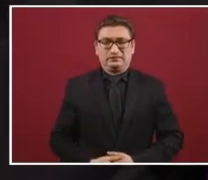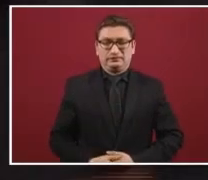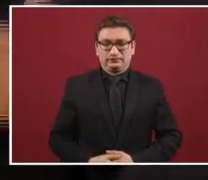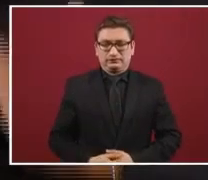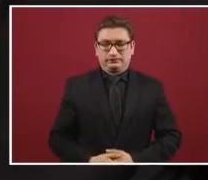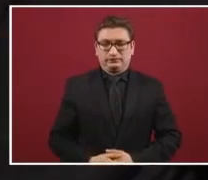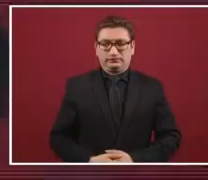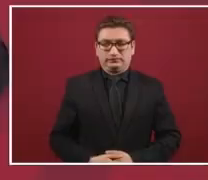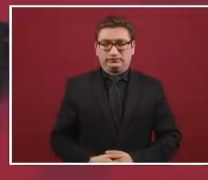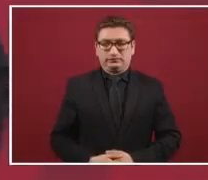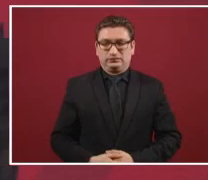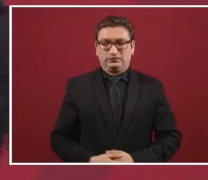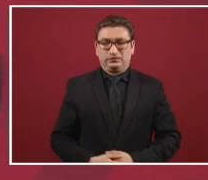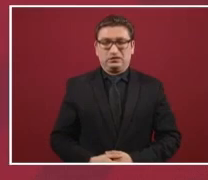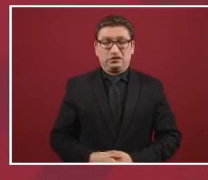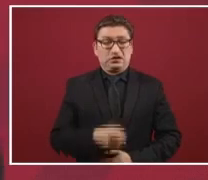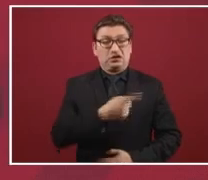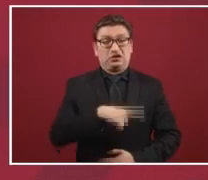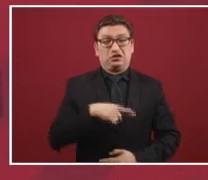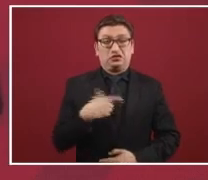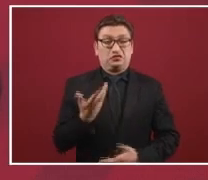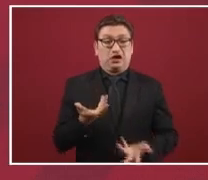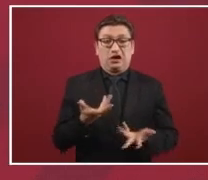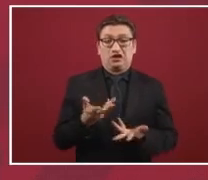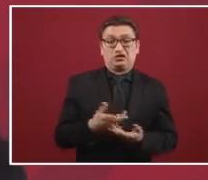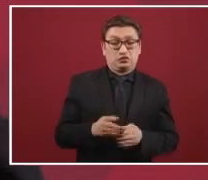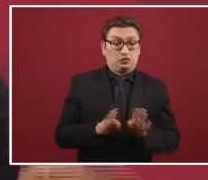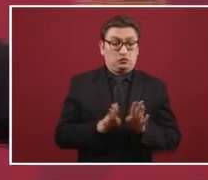Ya se sacudieron